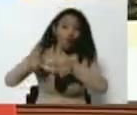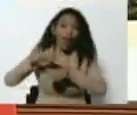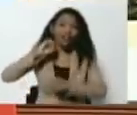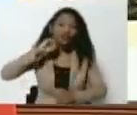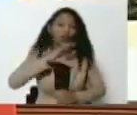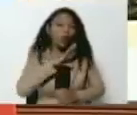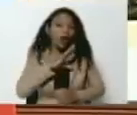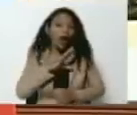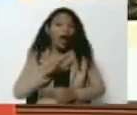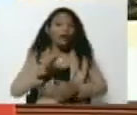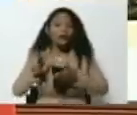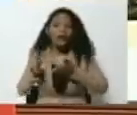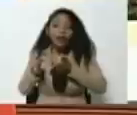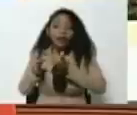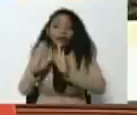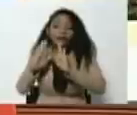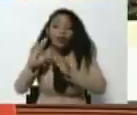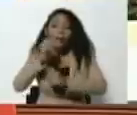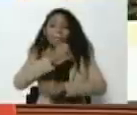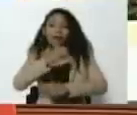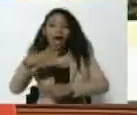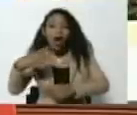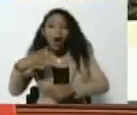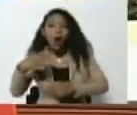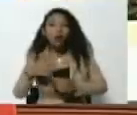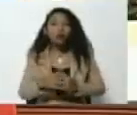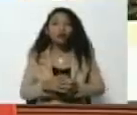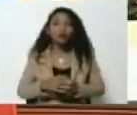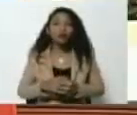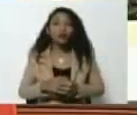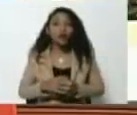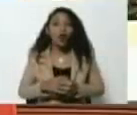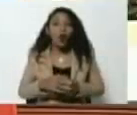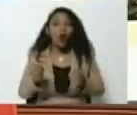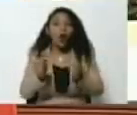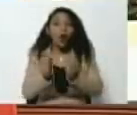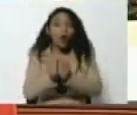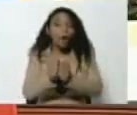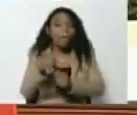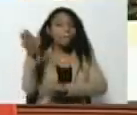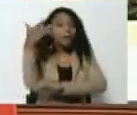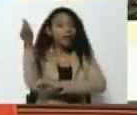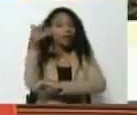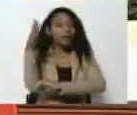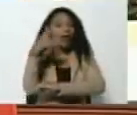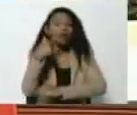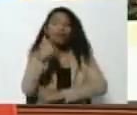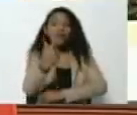del Palacio Blanco, con su bandera, digo,